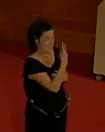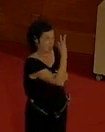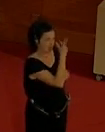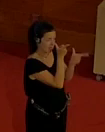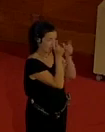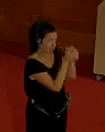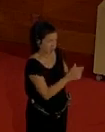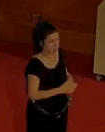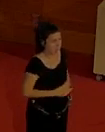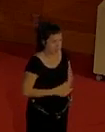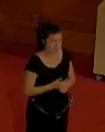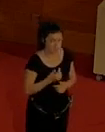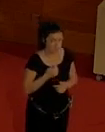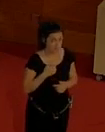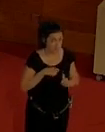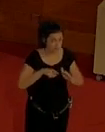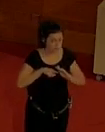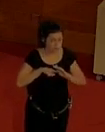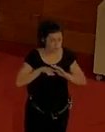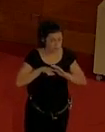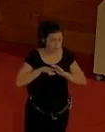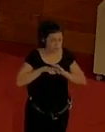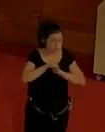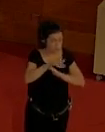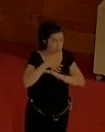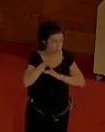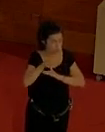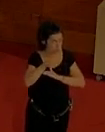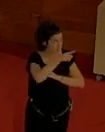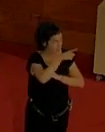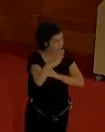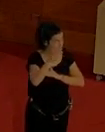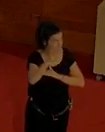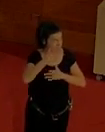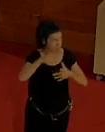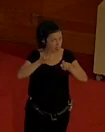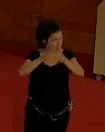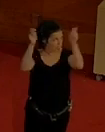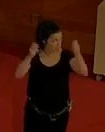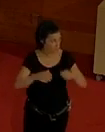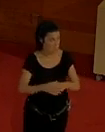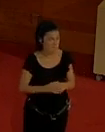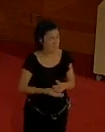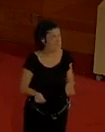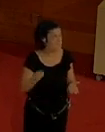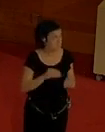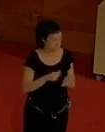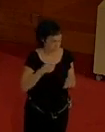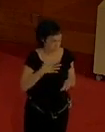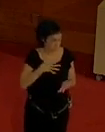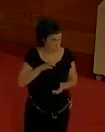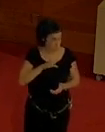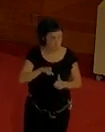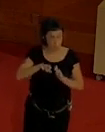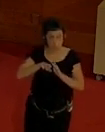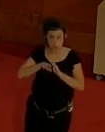puedo ya lanzar eh cacharros que destruyan lo que tú tienes allí arriba y además no solamente lo lanzo desde aquí sino que